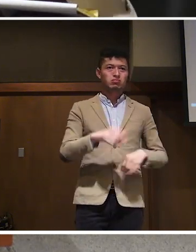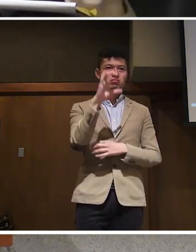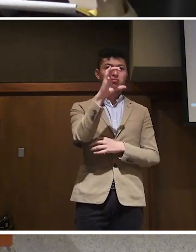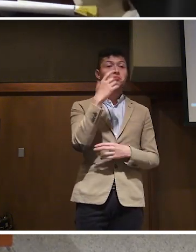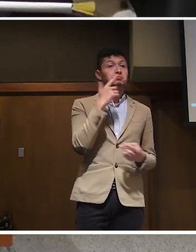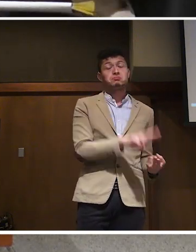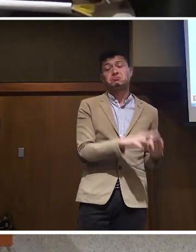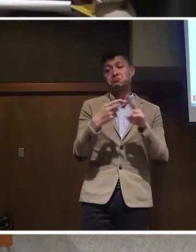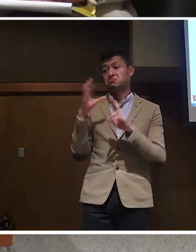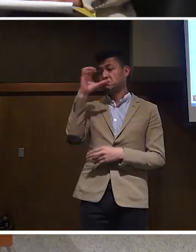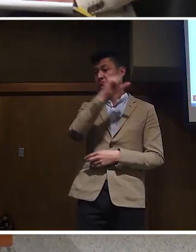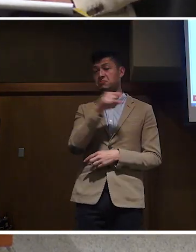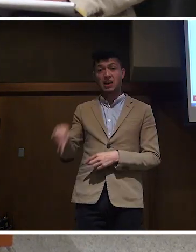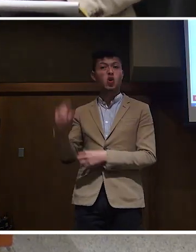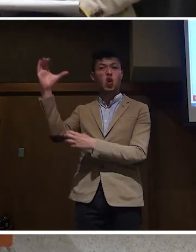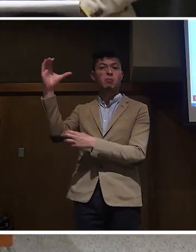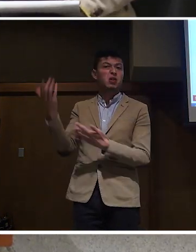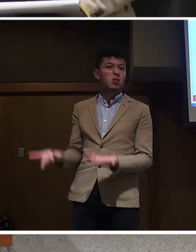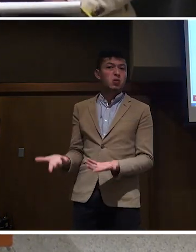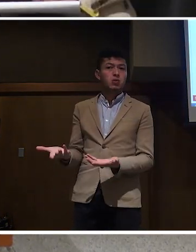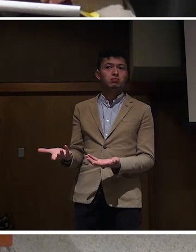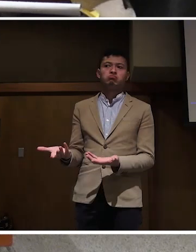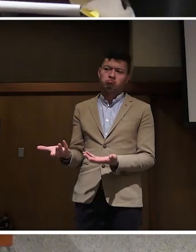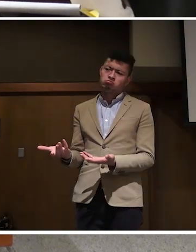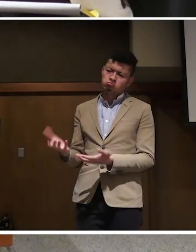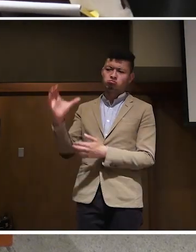son comunes a las distintas